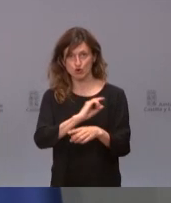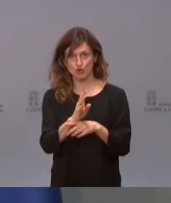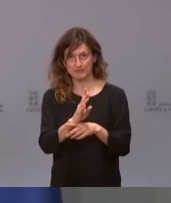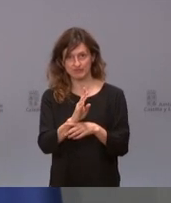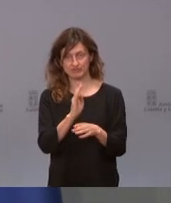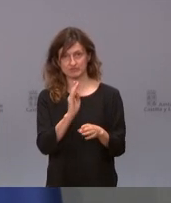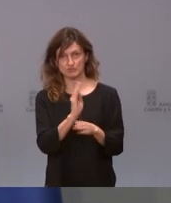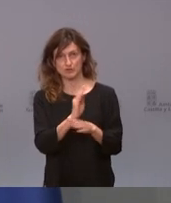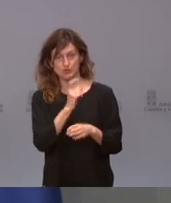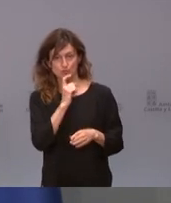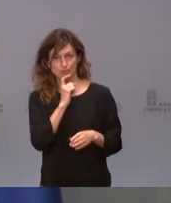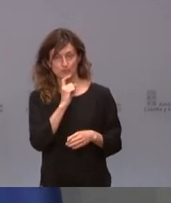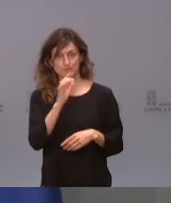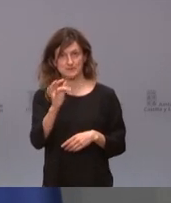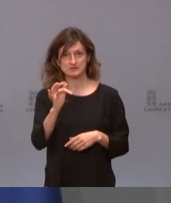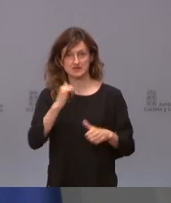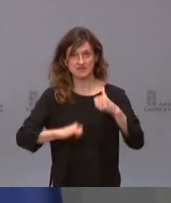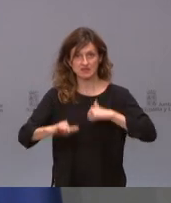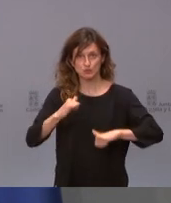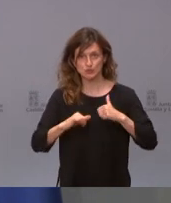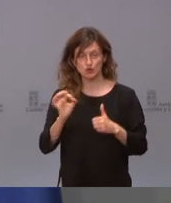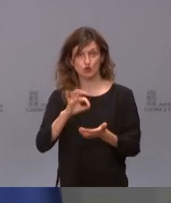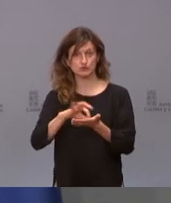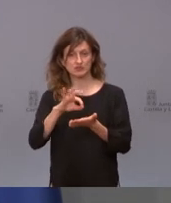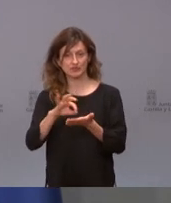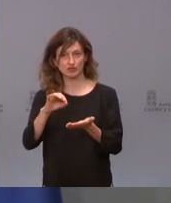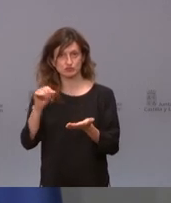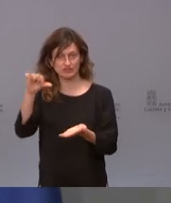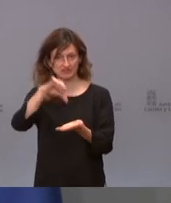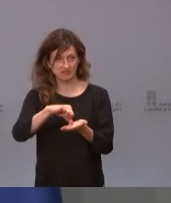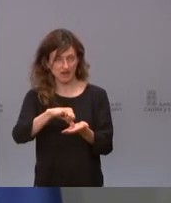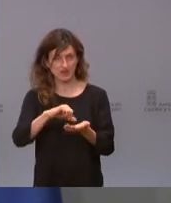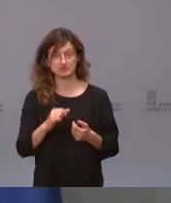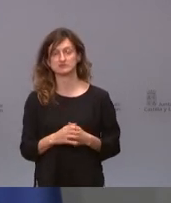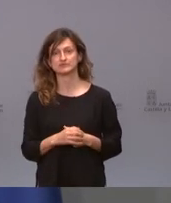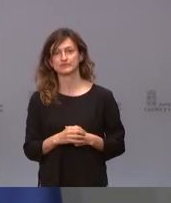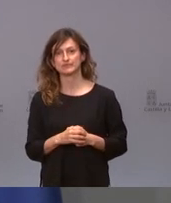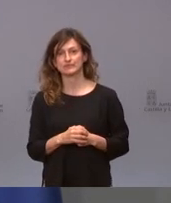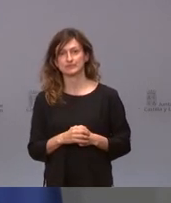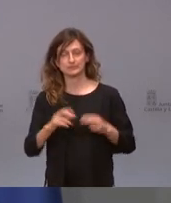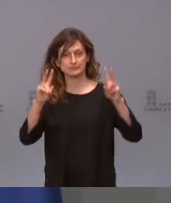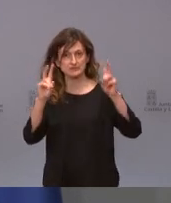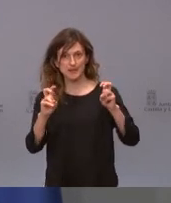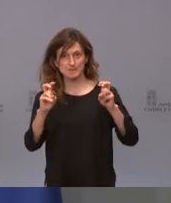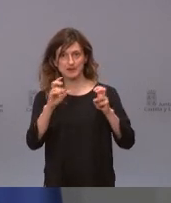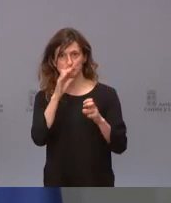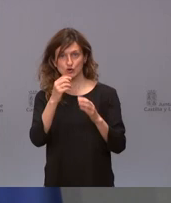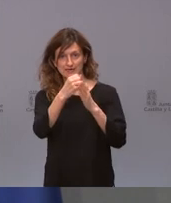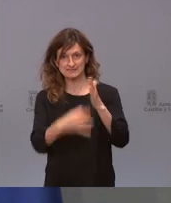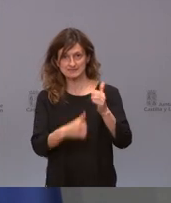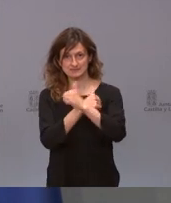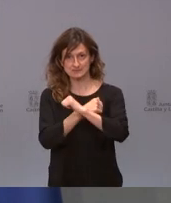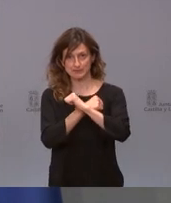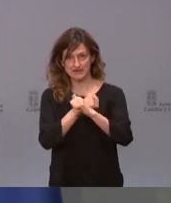muchos de los de los quirúrgicos o de servicios centrales en los que está el tema de las listas de espera